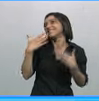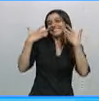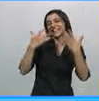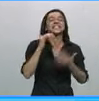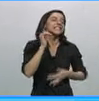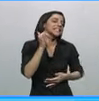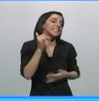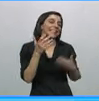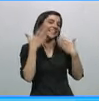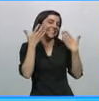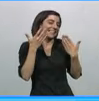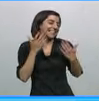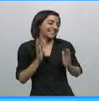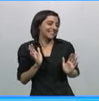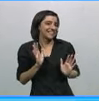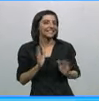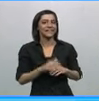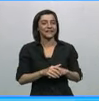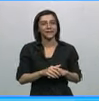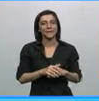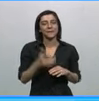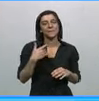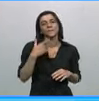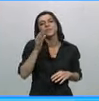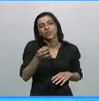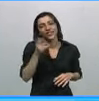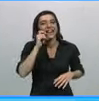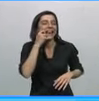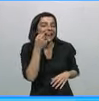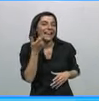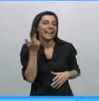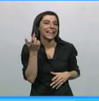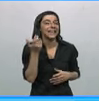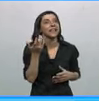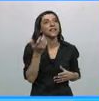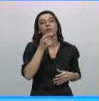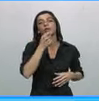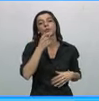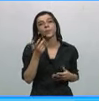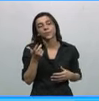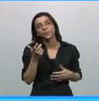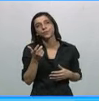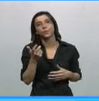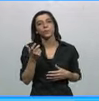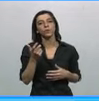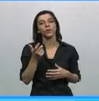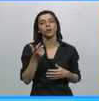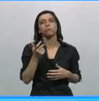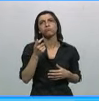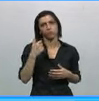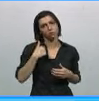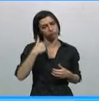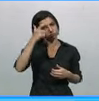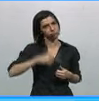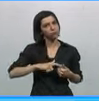repetir, más allá de del agrado que fue, por ejemplo, que tuvimos y tuve